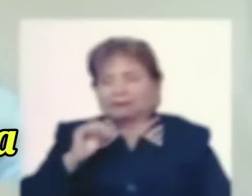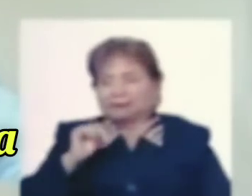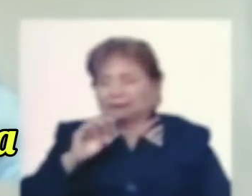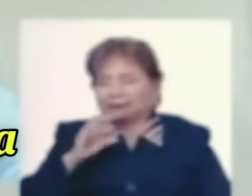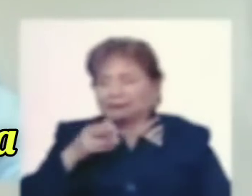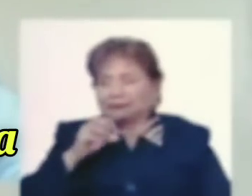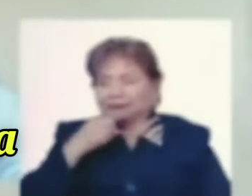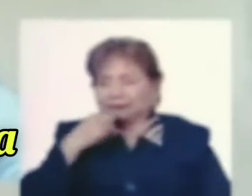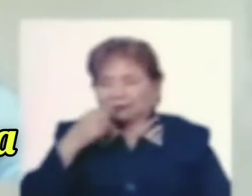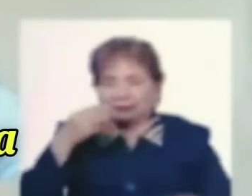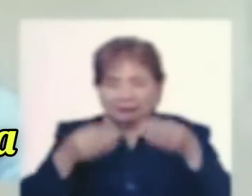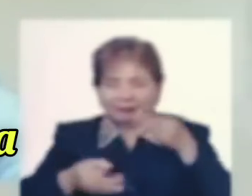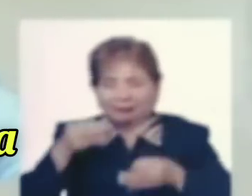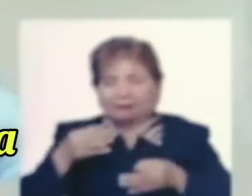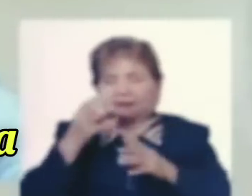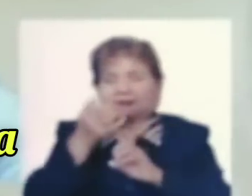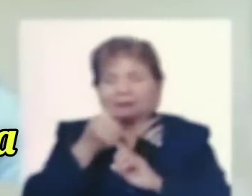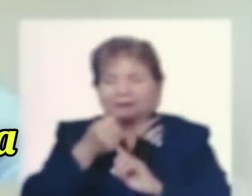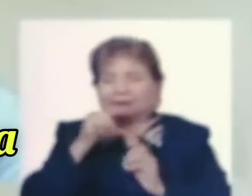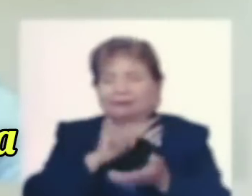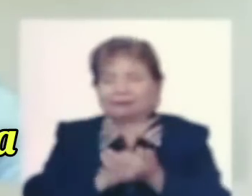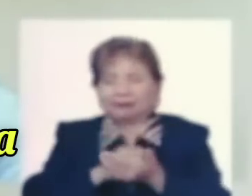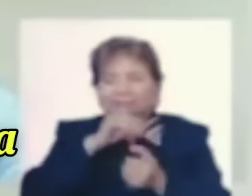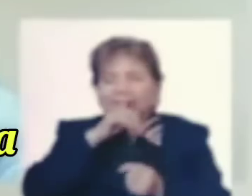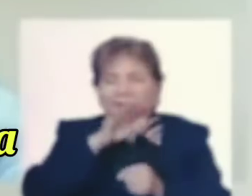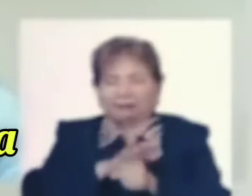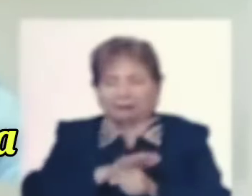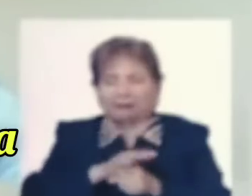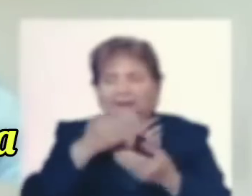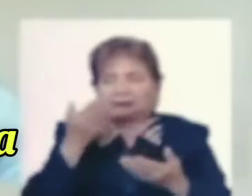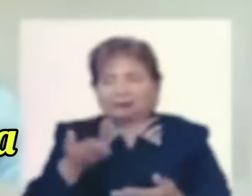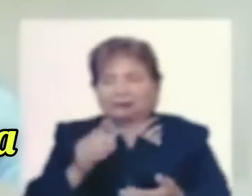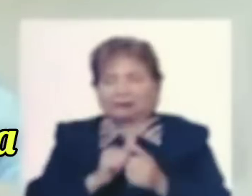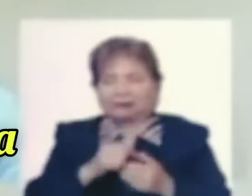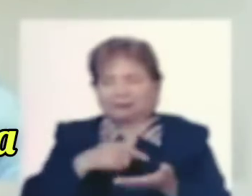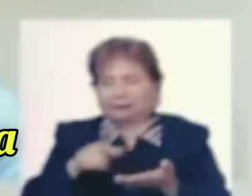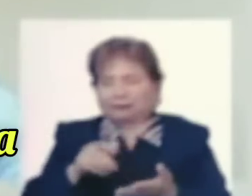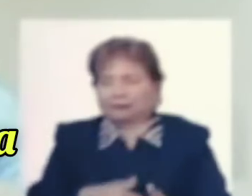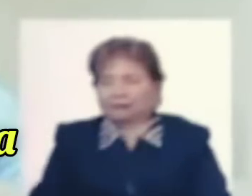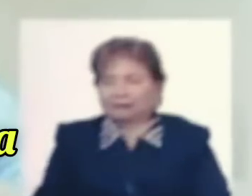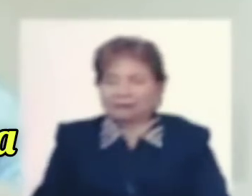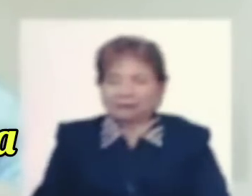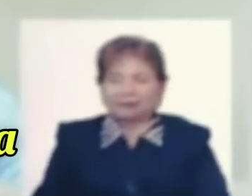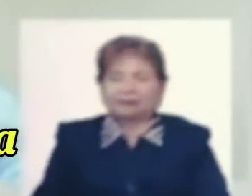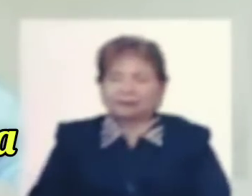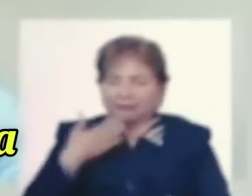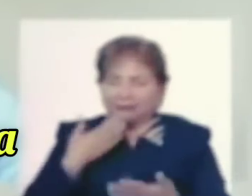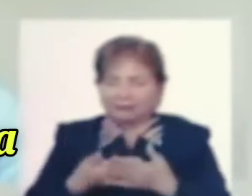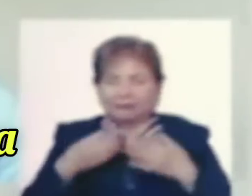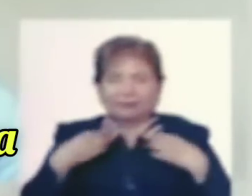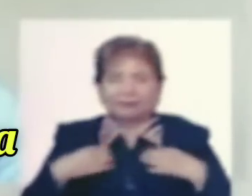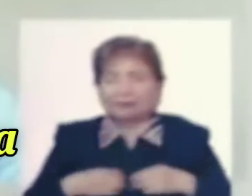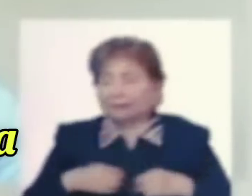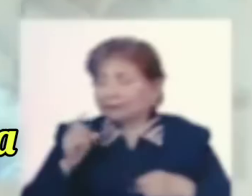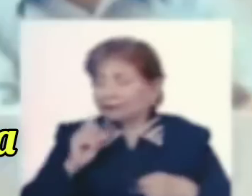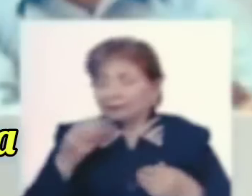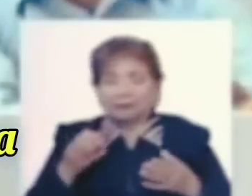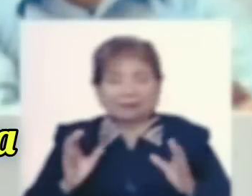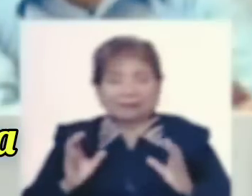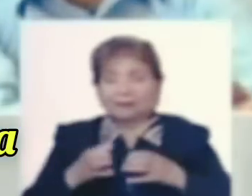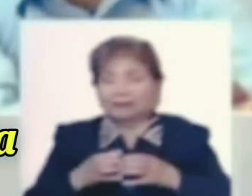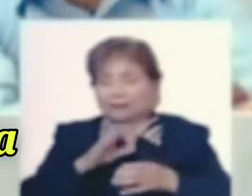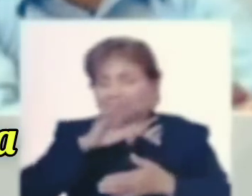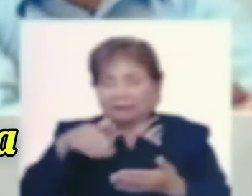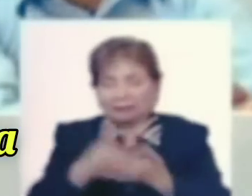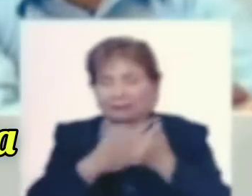9 horas. Es justicia que esperamos alcanzar y queremos cumplir con el mandato que usted nos ha ordenado. Gracias, señor abogado. No solamente la comisión, sino